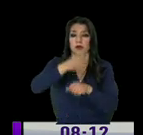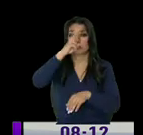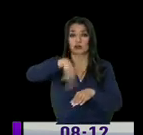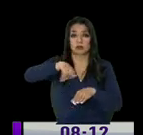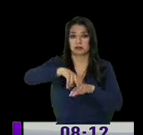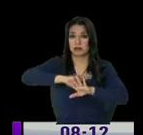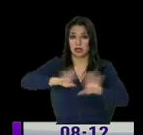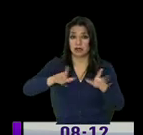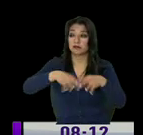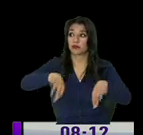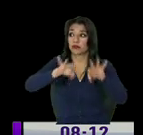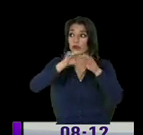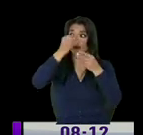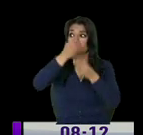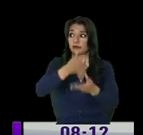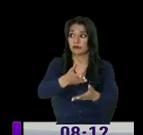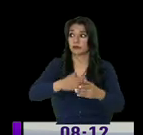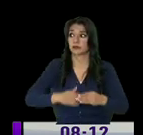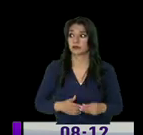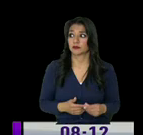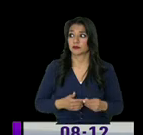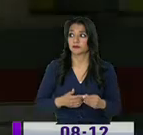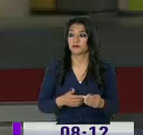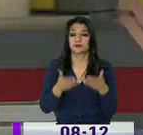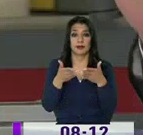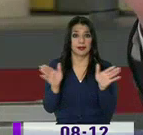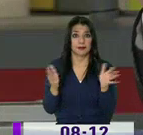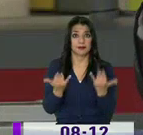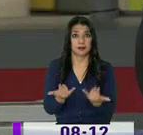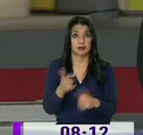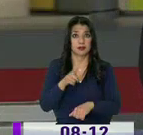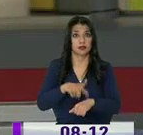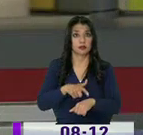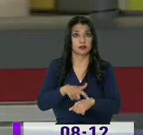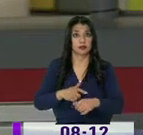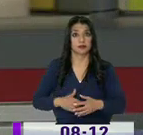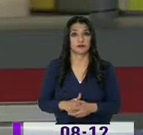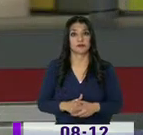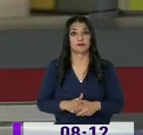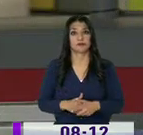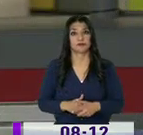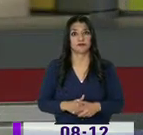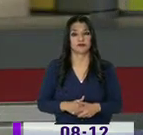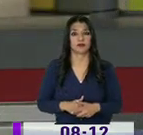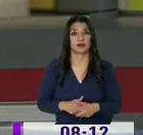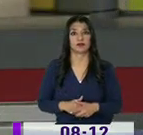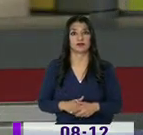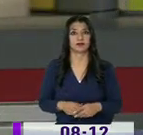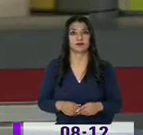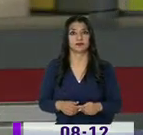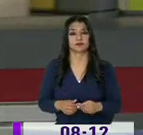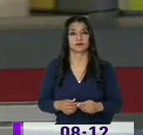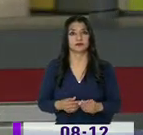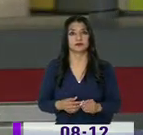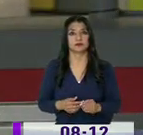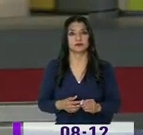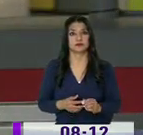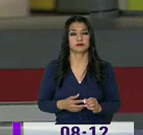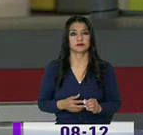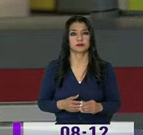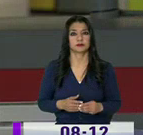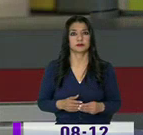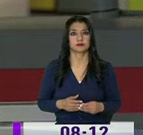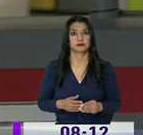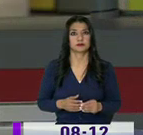también es importante, que están habilitados a esta hora. Sáqueme de ahí que se me fue esto, la actualización que estábamos